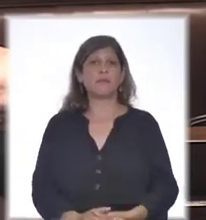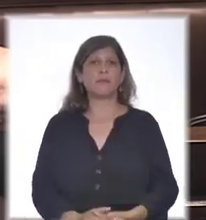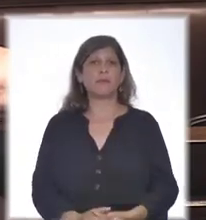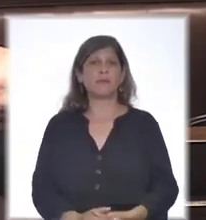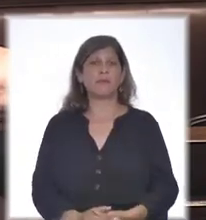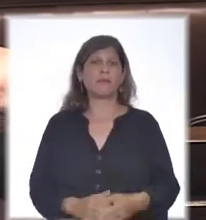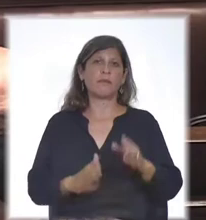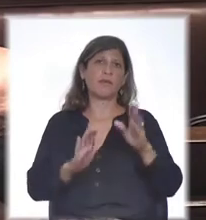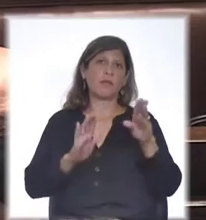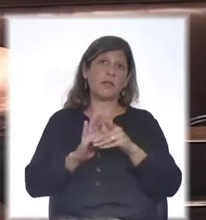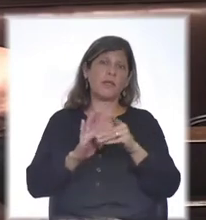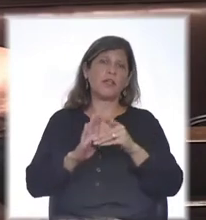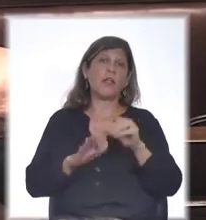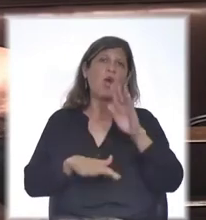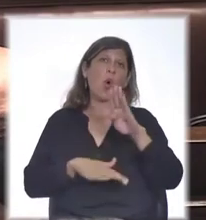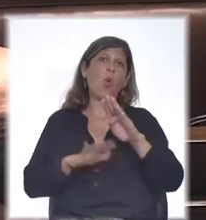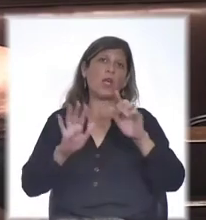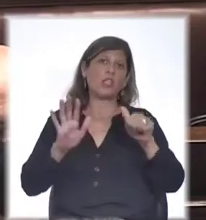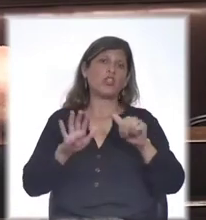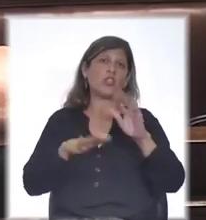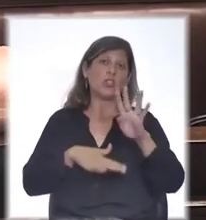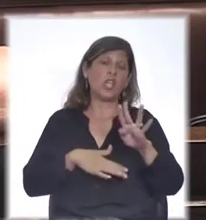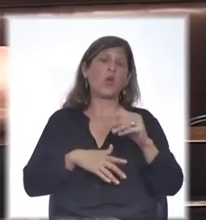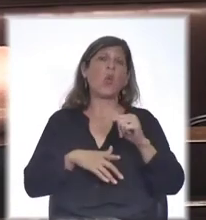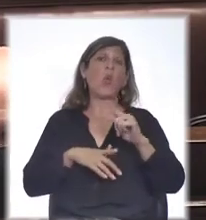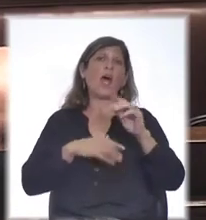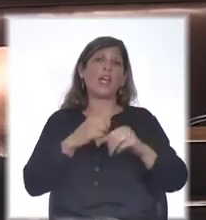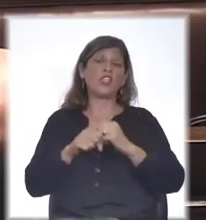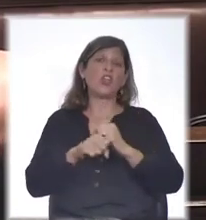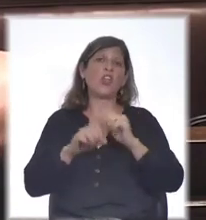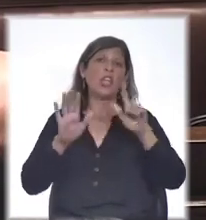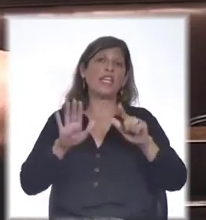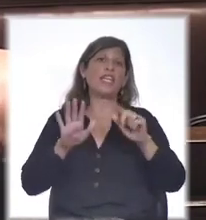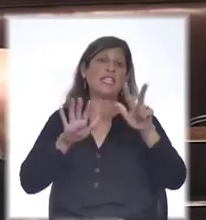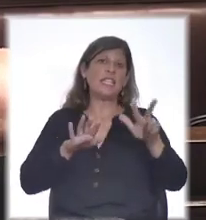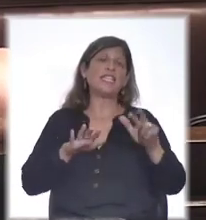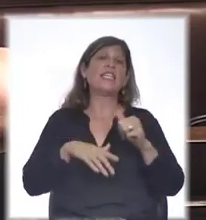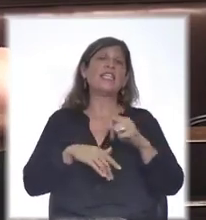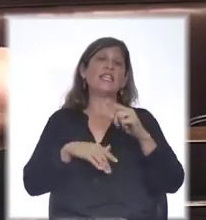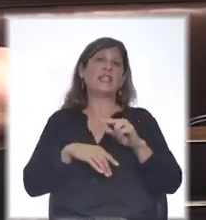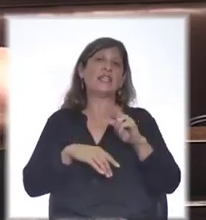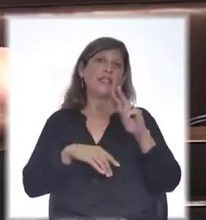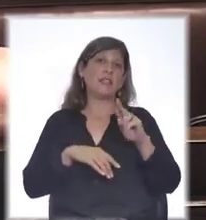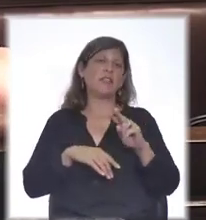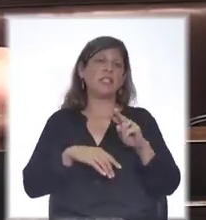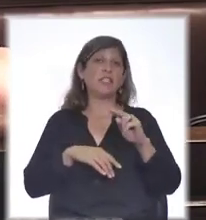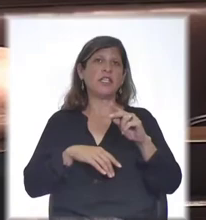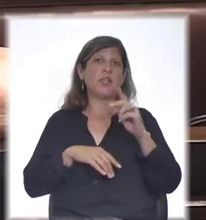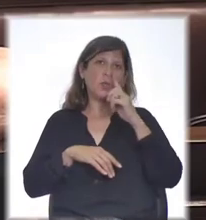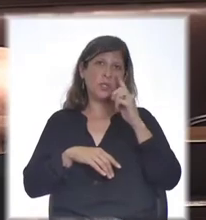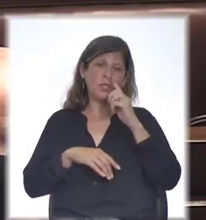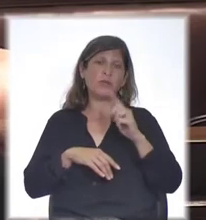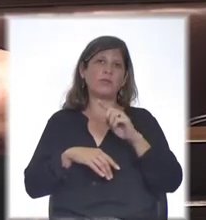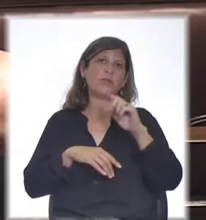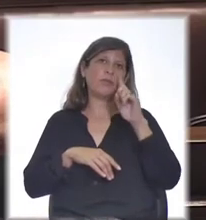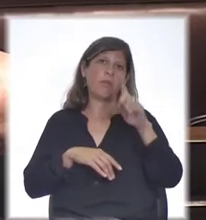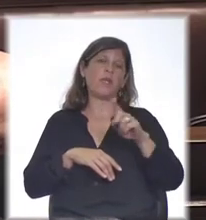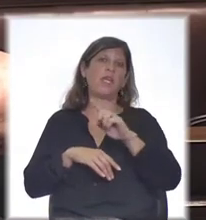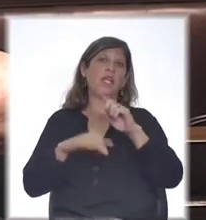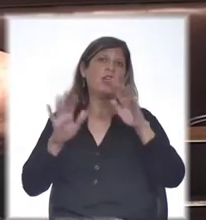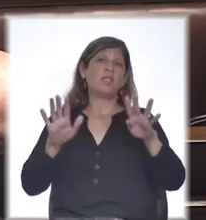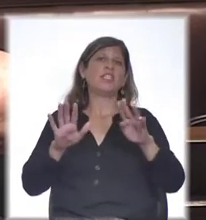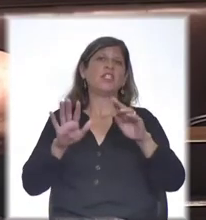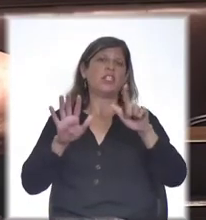El decreto 464 del año 73, del 27 de junio de 1973, dictado por Juan María